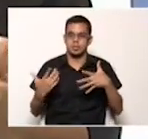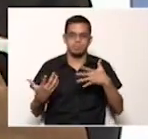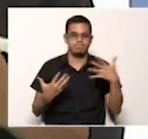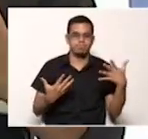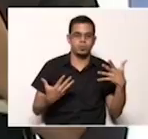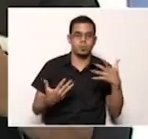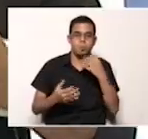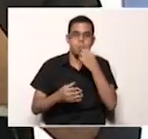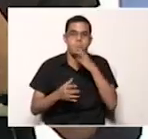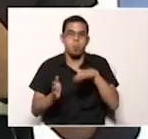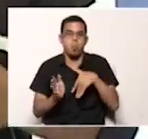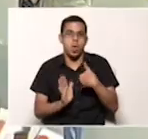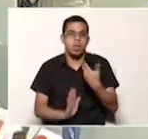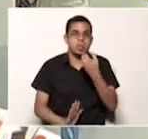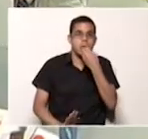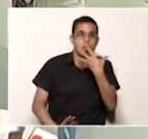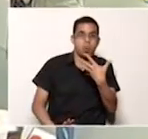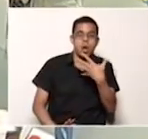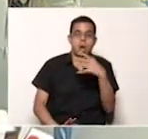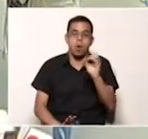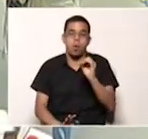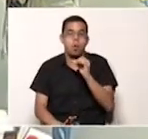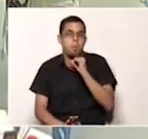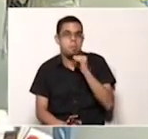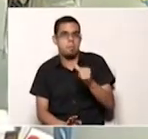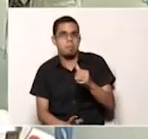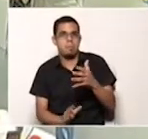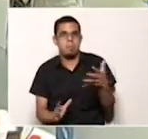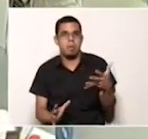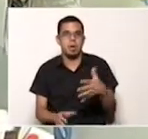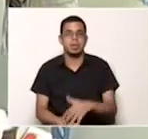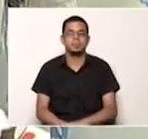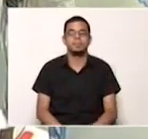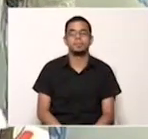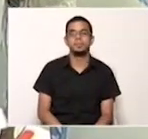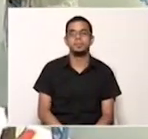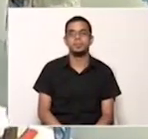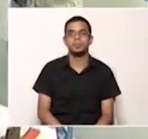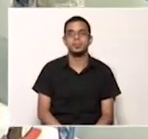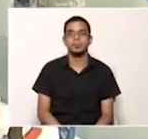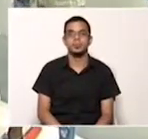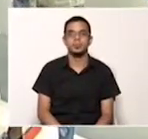organismo. Si las temperaturas son elevadas, ¿ok? Viene lo que es la